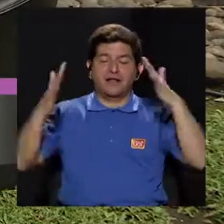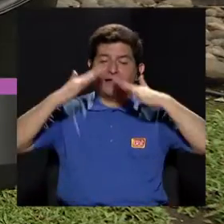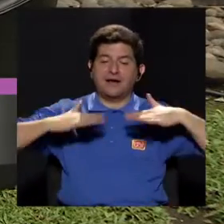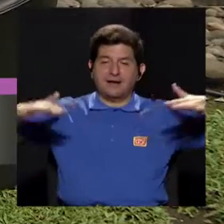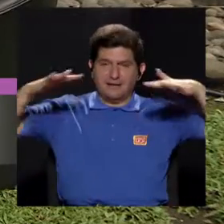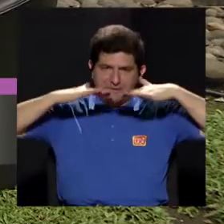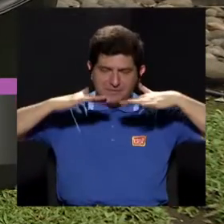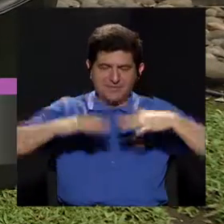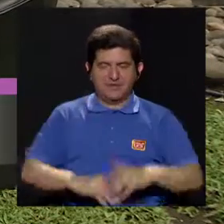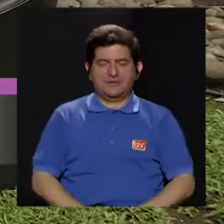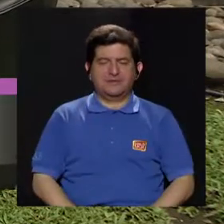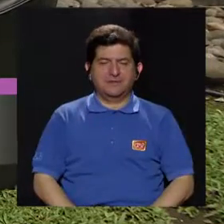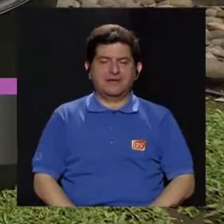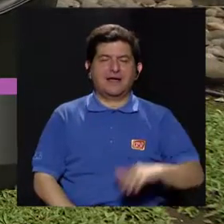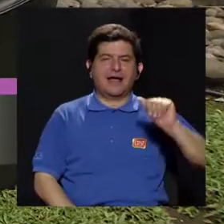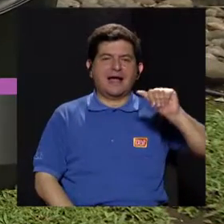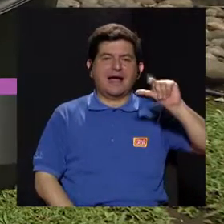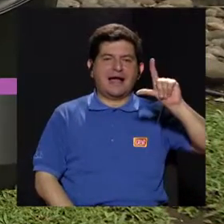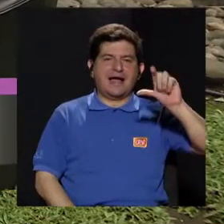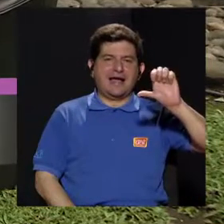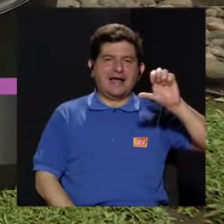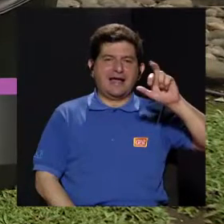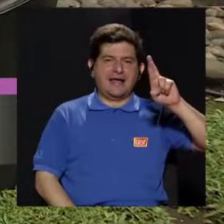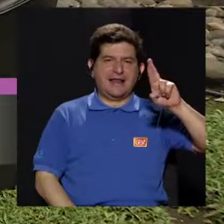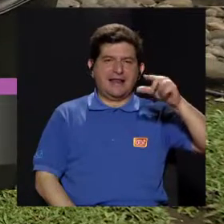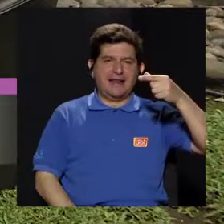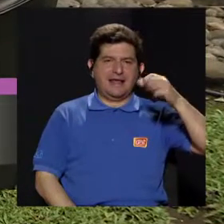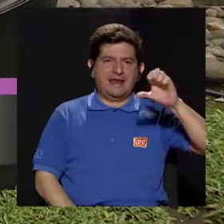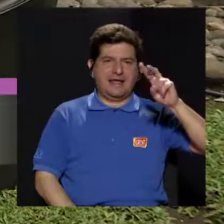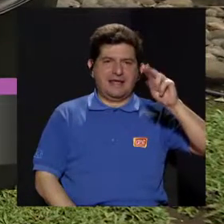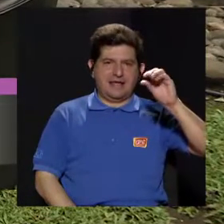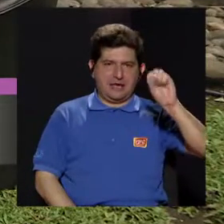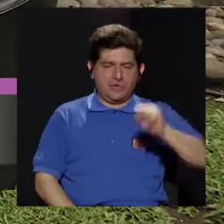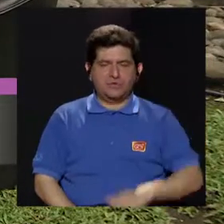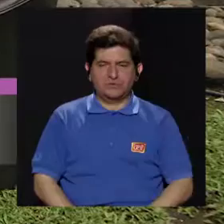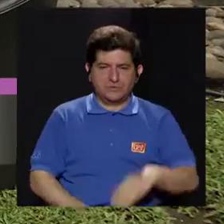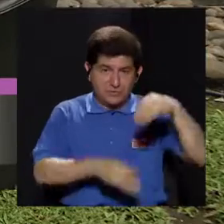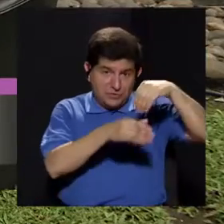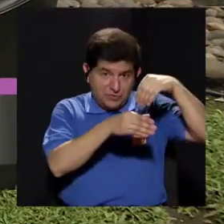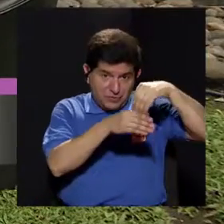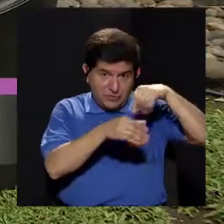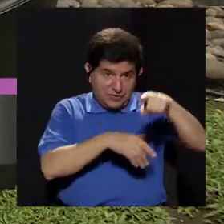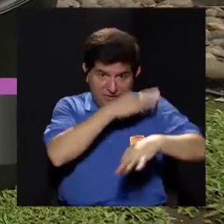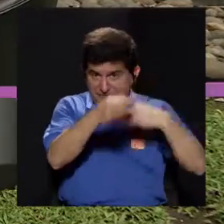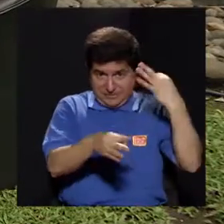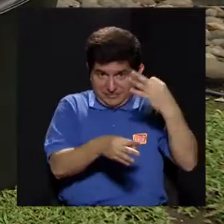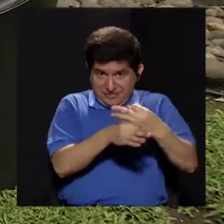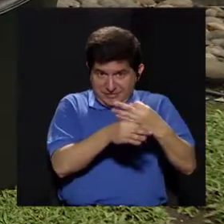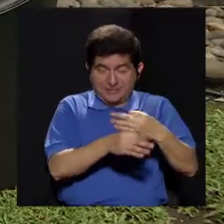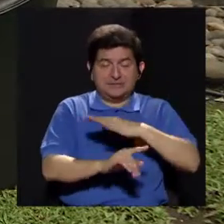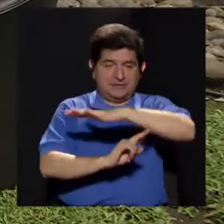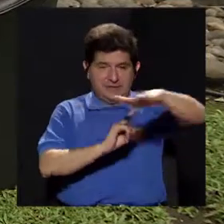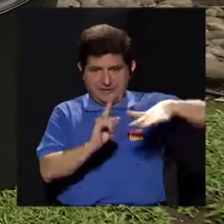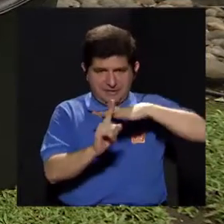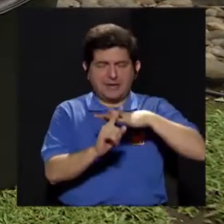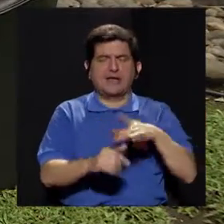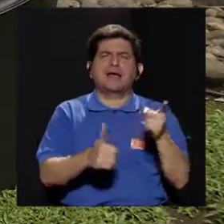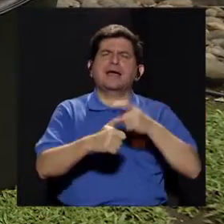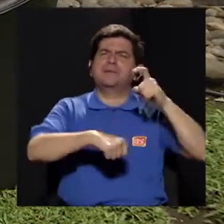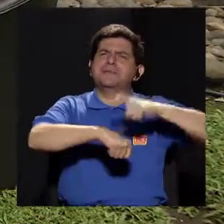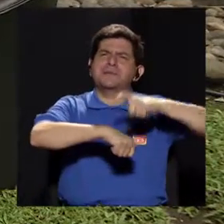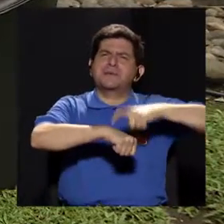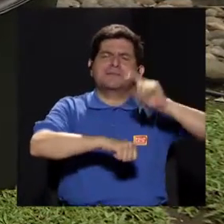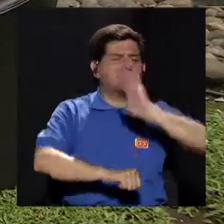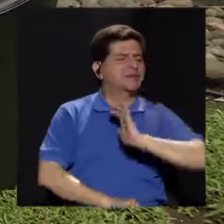medio ambiente, aeroalergenos, en este caso. En el periodo ese de la primera